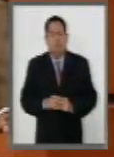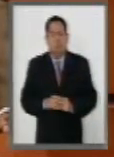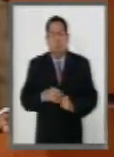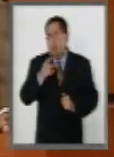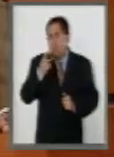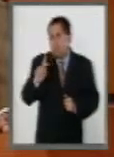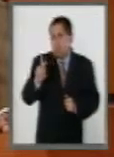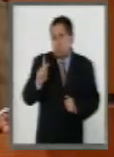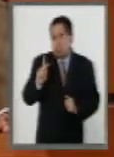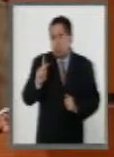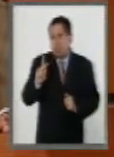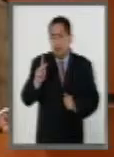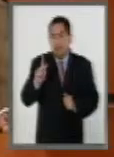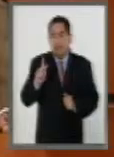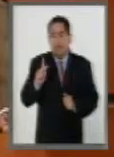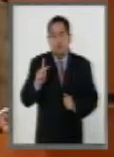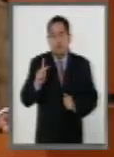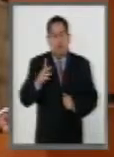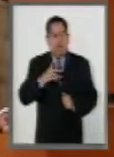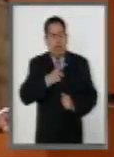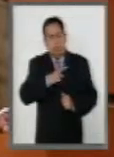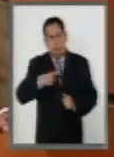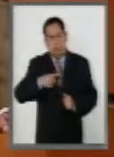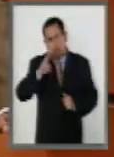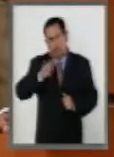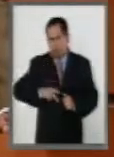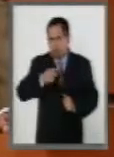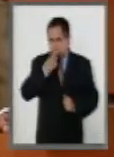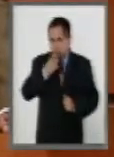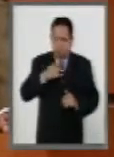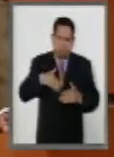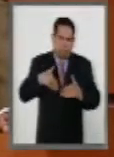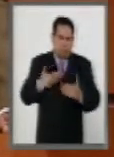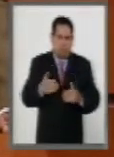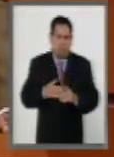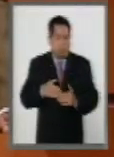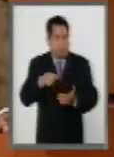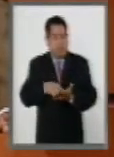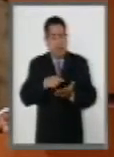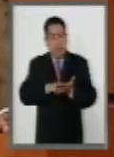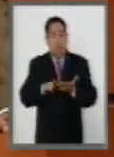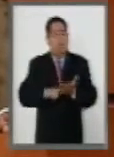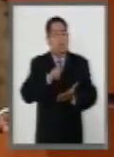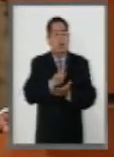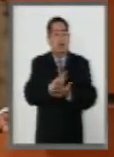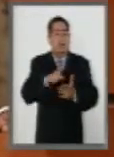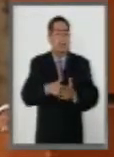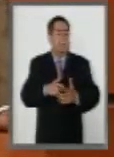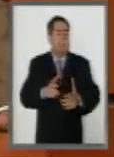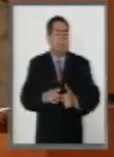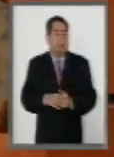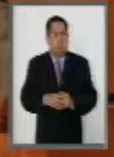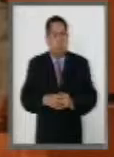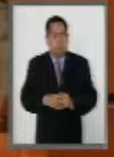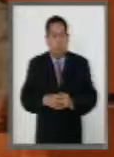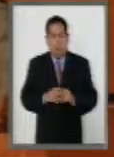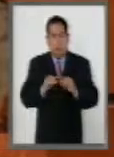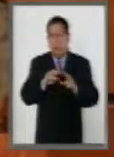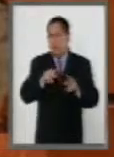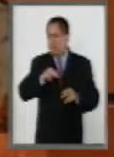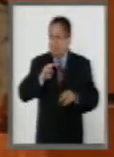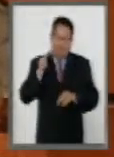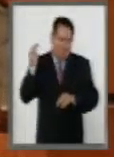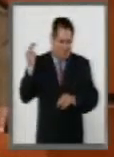Pero tenemos que decirlo, esta ley, por supuesto que era